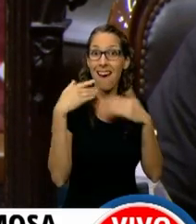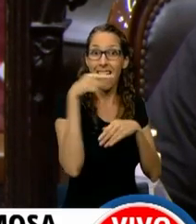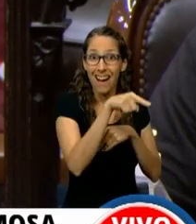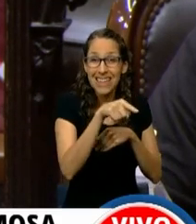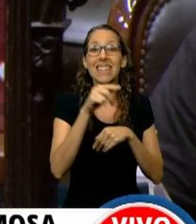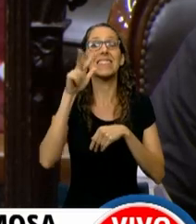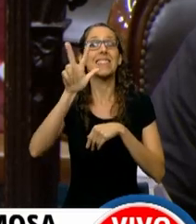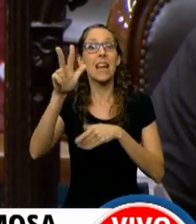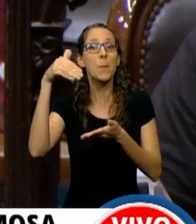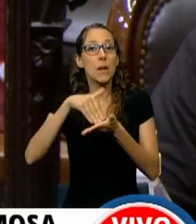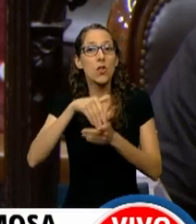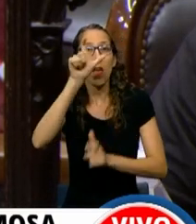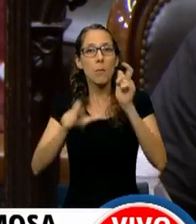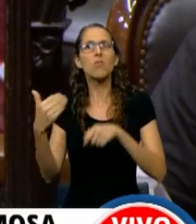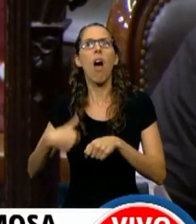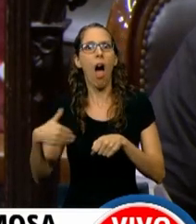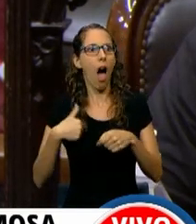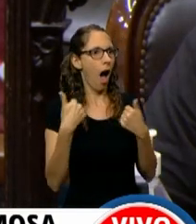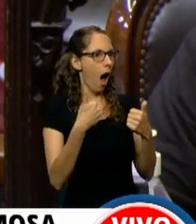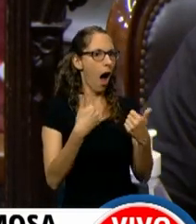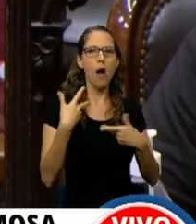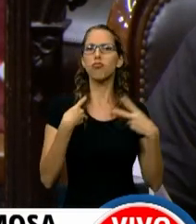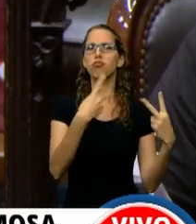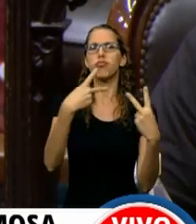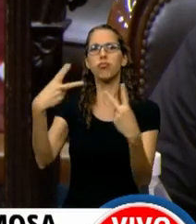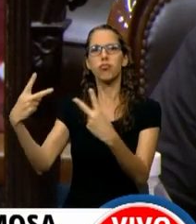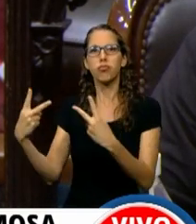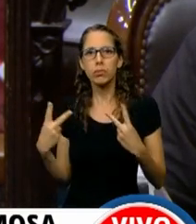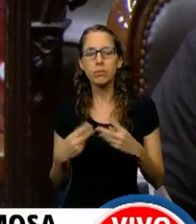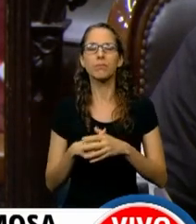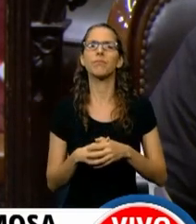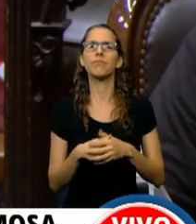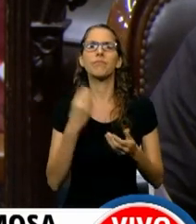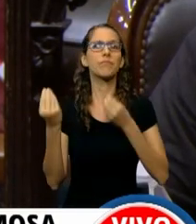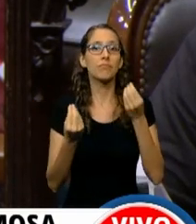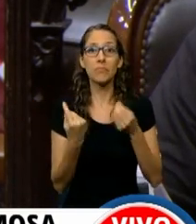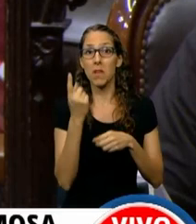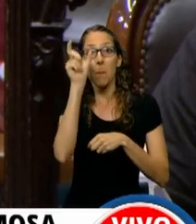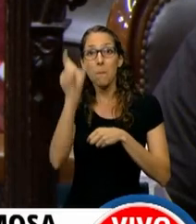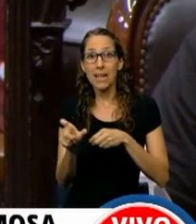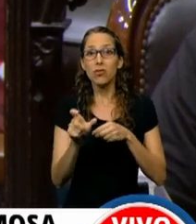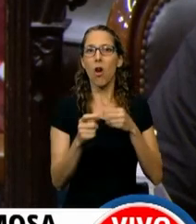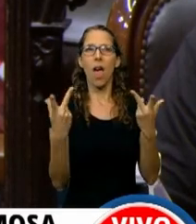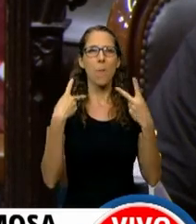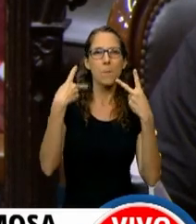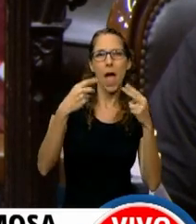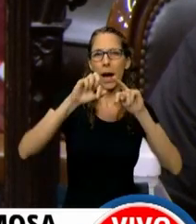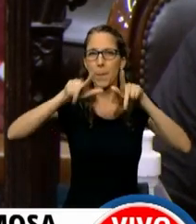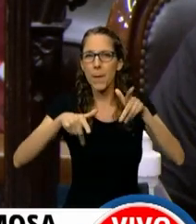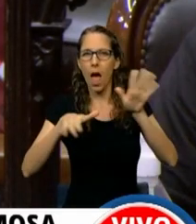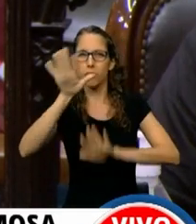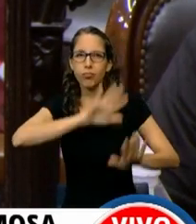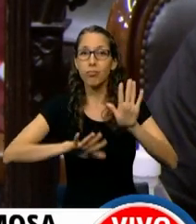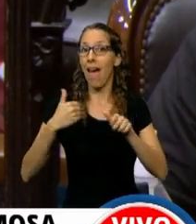de argentinos pudieran ser beneficiados. Significaba que por cada compra de paquete turístico para